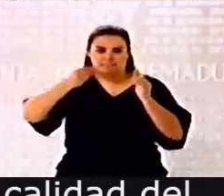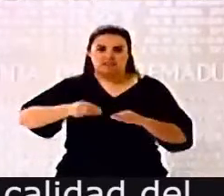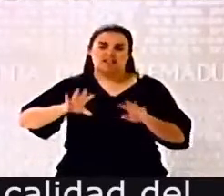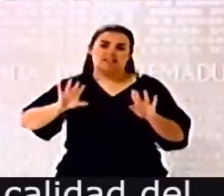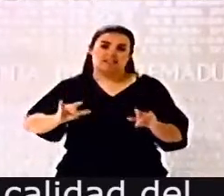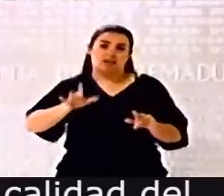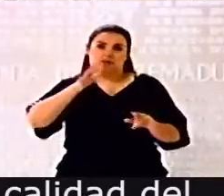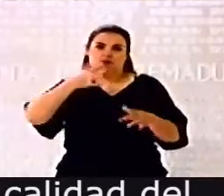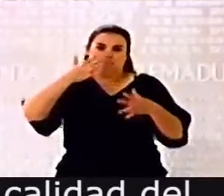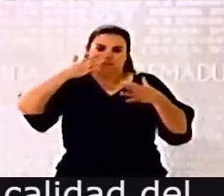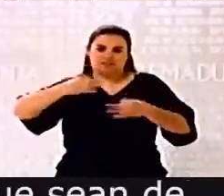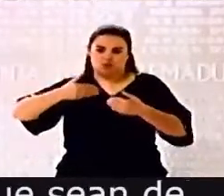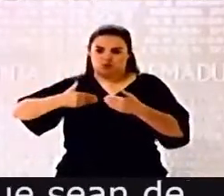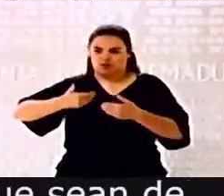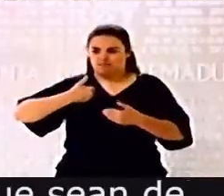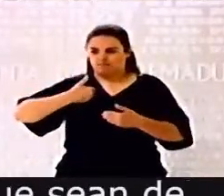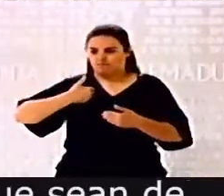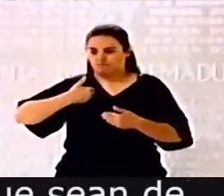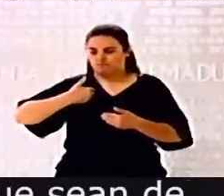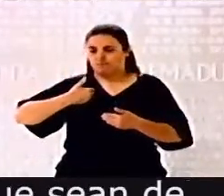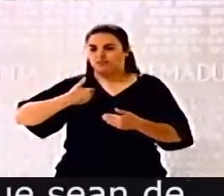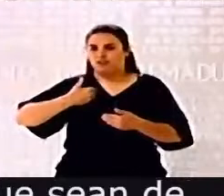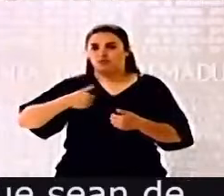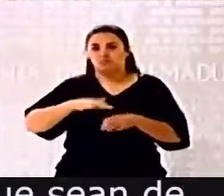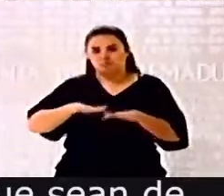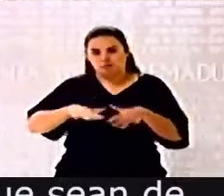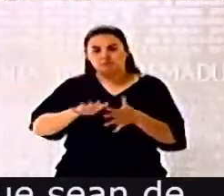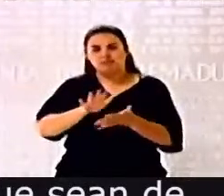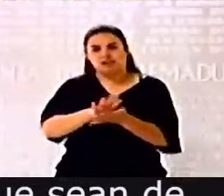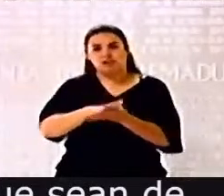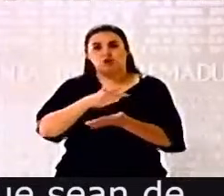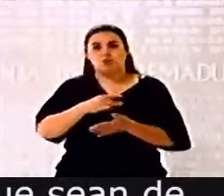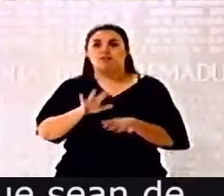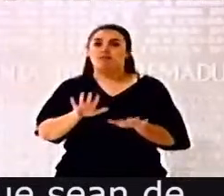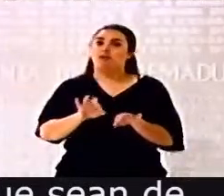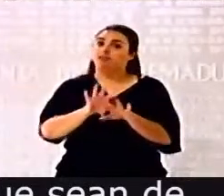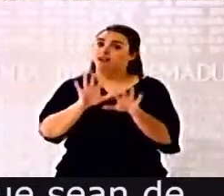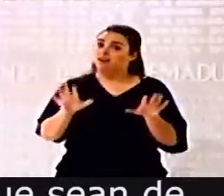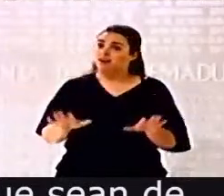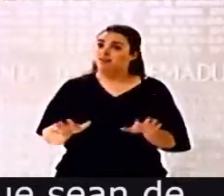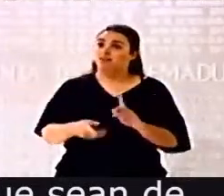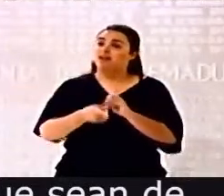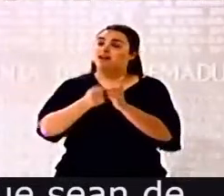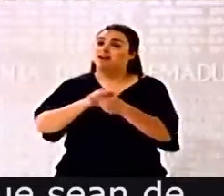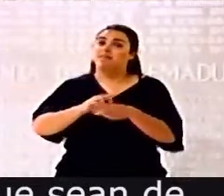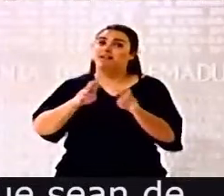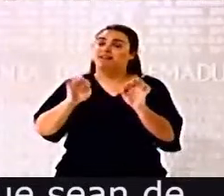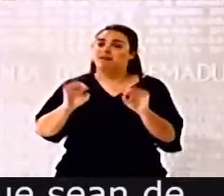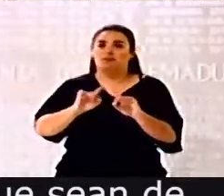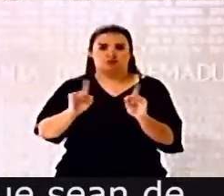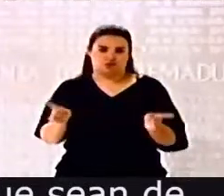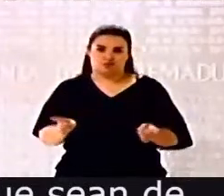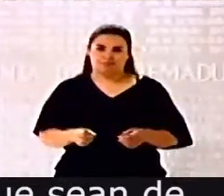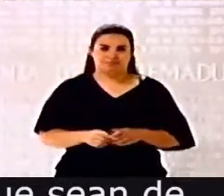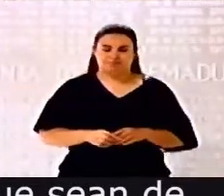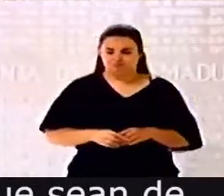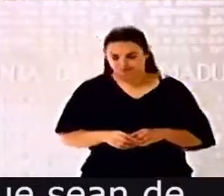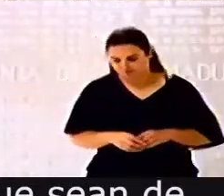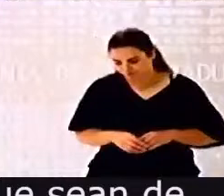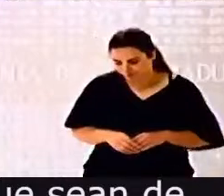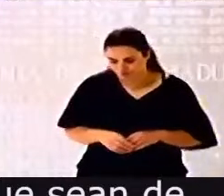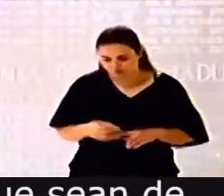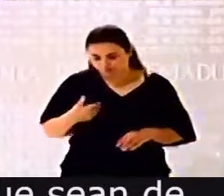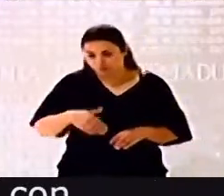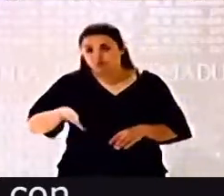eso nos asegurará que podemos bañarnos con tranquilidad, pero evidentemente no cambia nada con respecto a eso. Entendemos